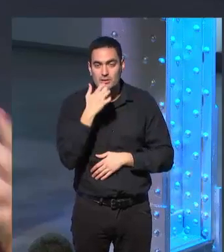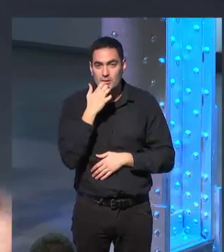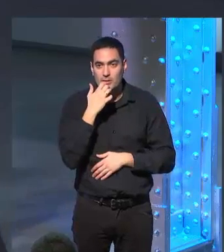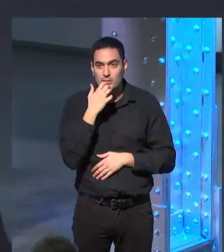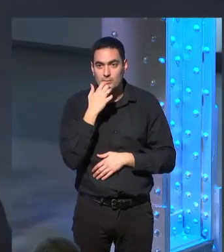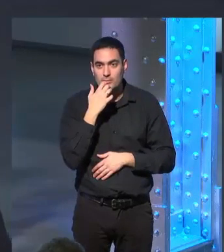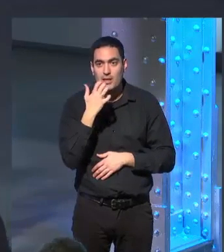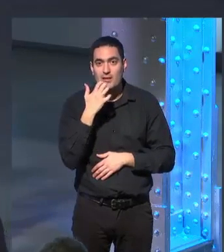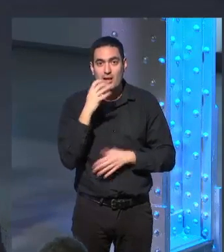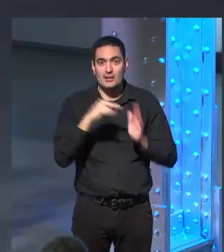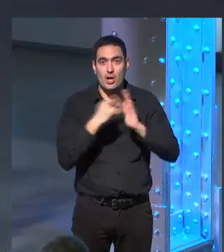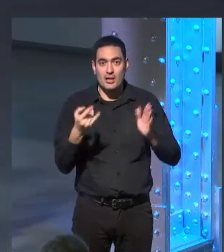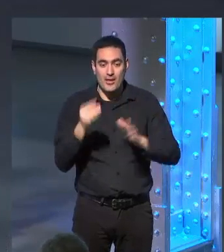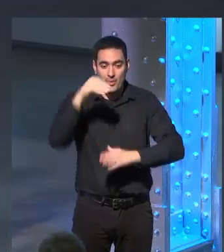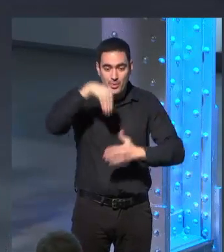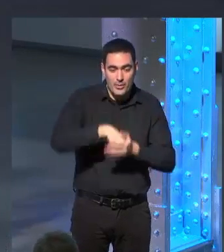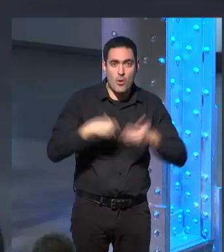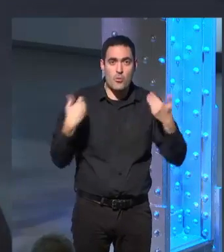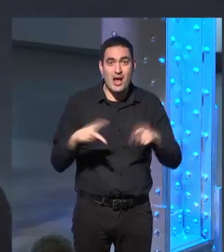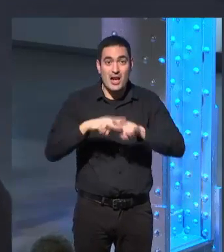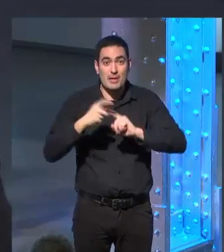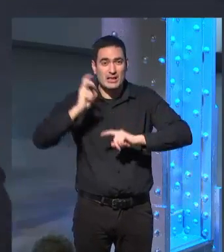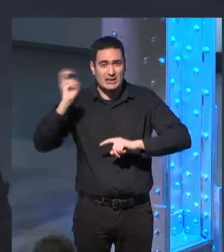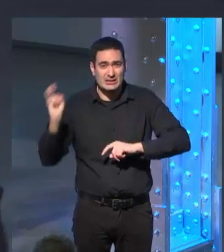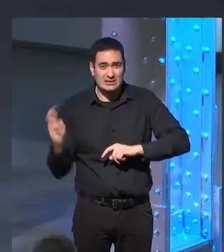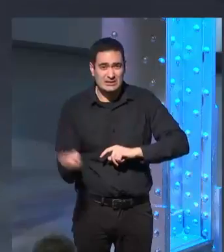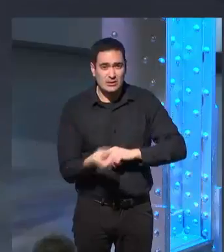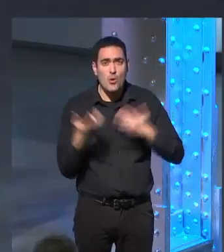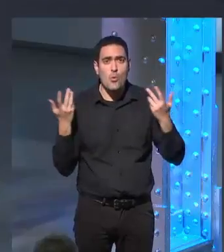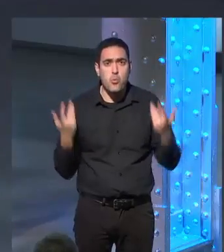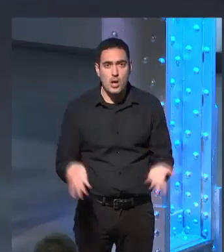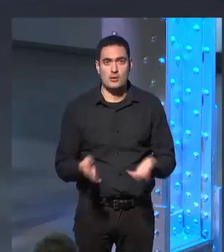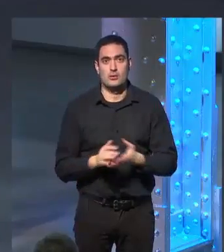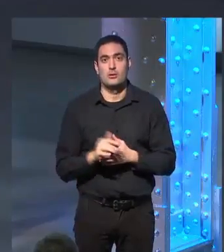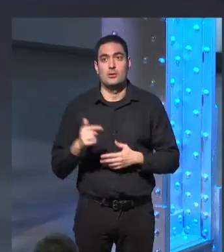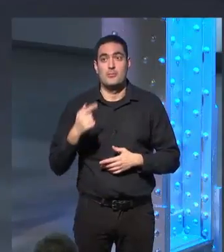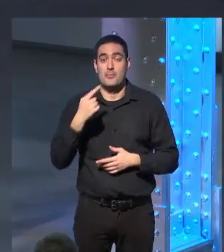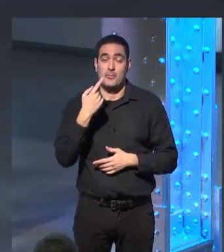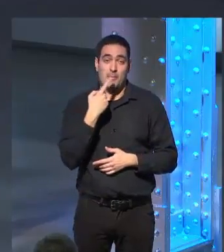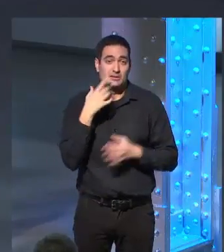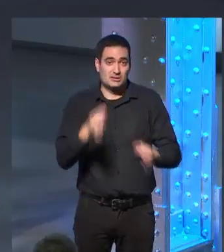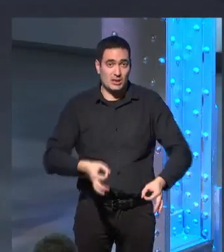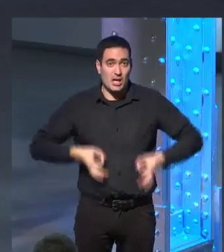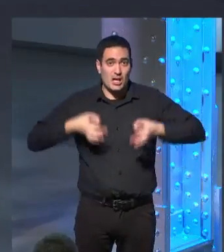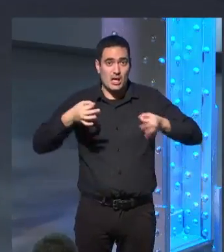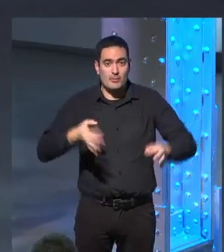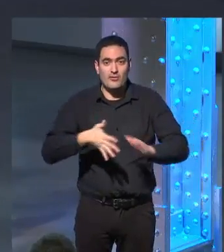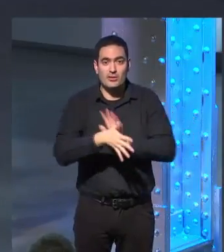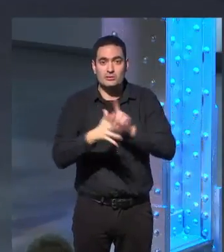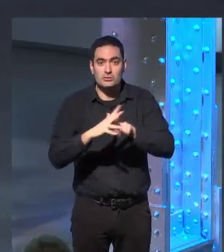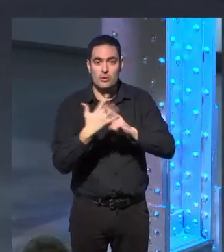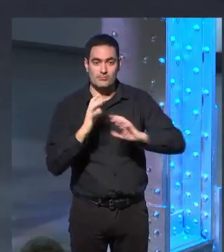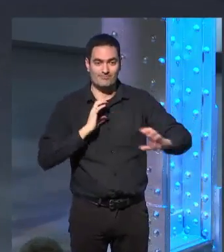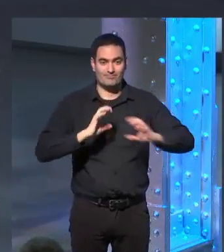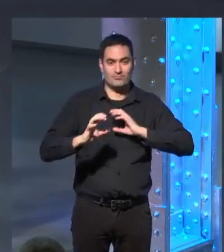detrás de cuáles son las tecnológicas, qué herramientas hay. O sea, yo creo que hay que, y de hecho María Zavala lo dice siempre, ¿no?, normalizar